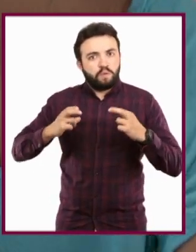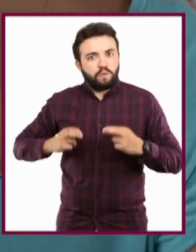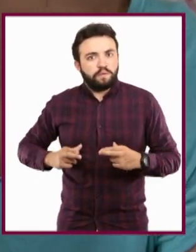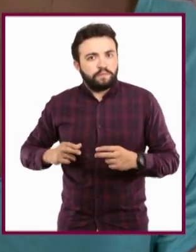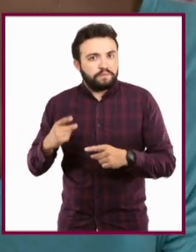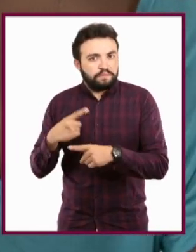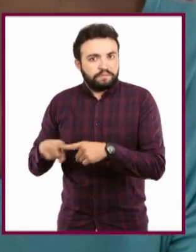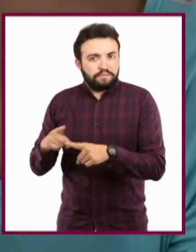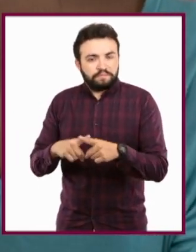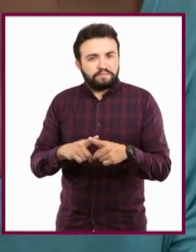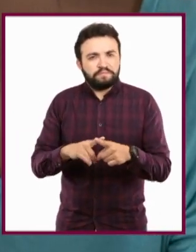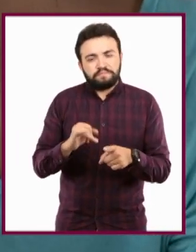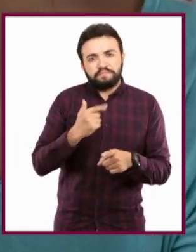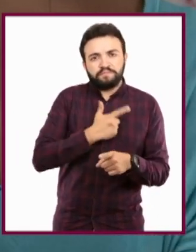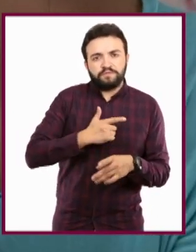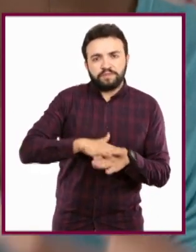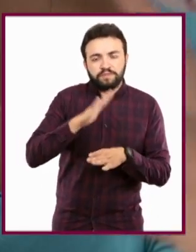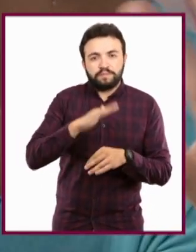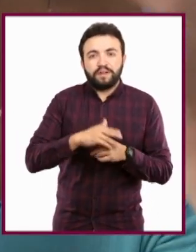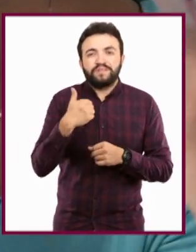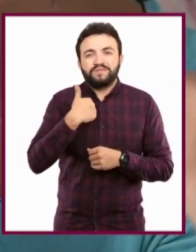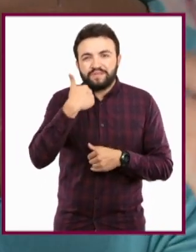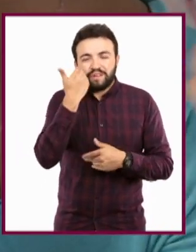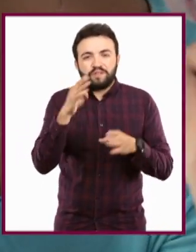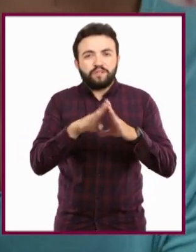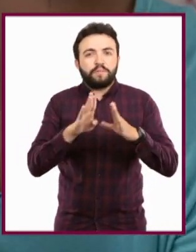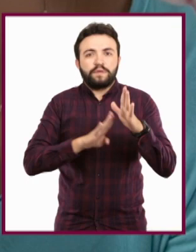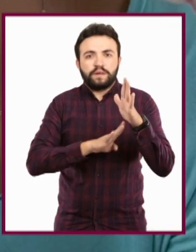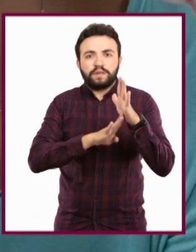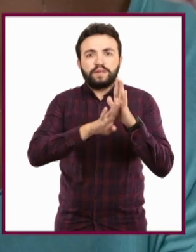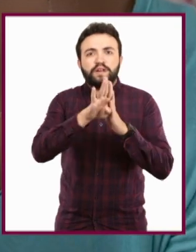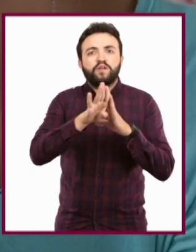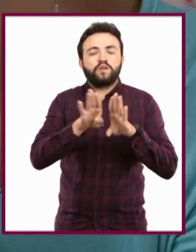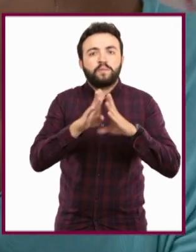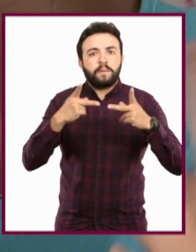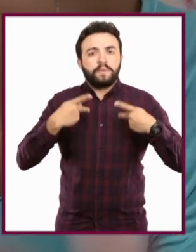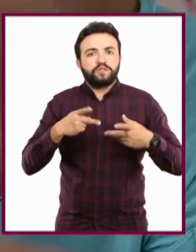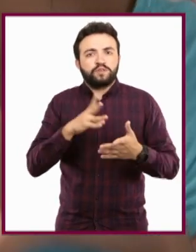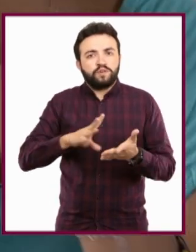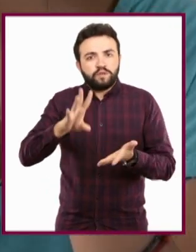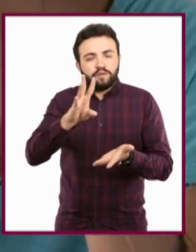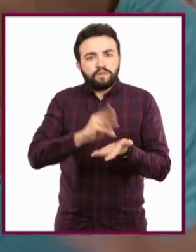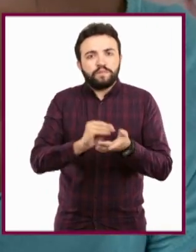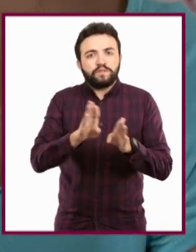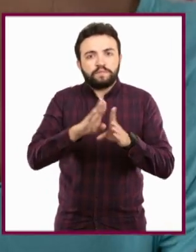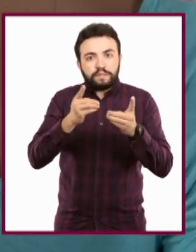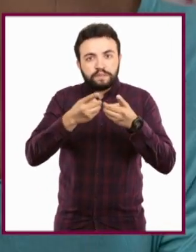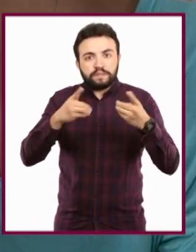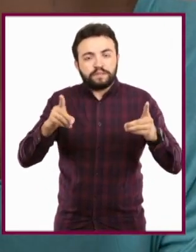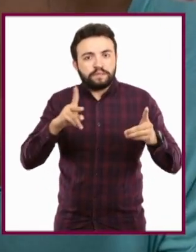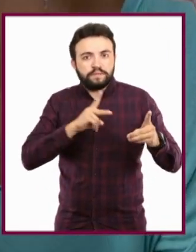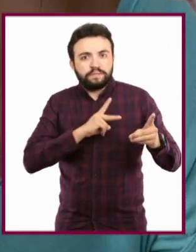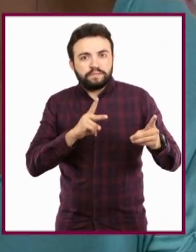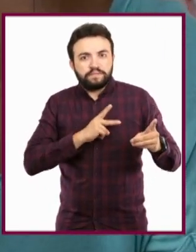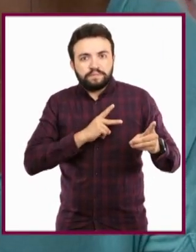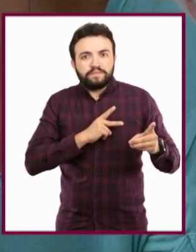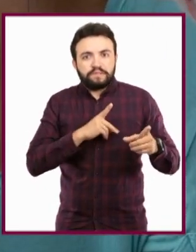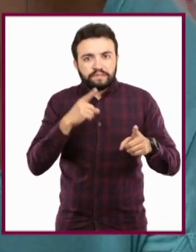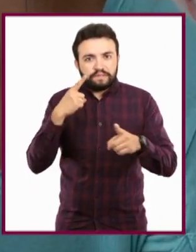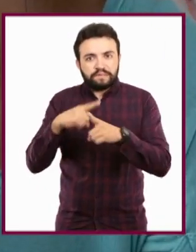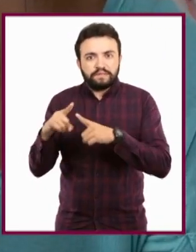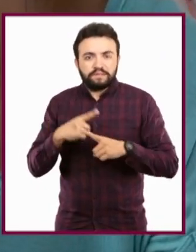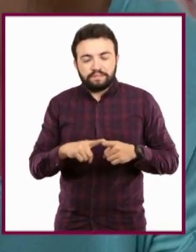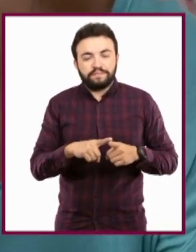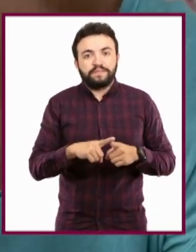ándale, me gusta más. Yo quiero crecer como una persona completa, desarrollarme en todas mis dimensiones. Ok,